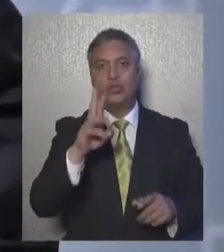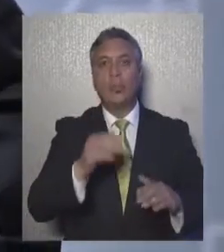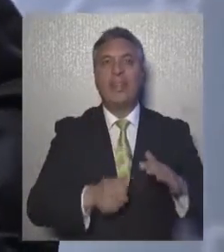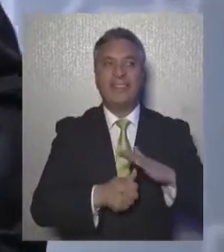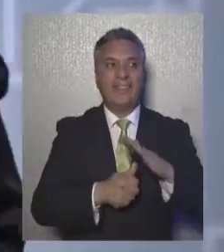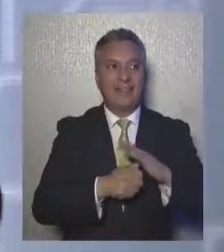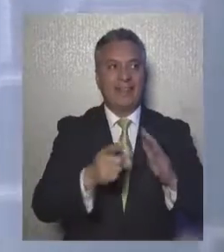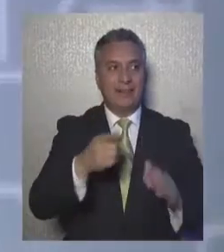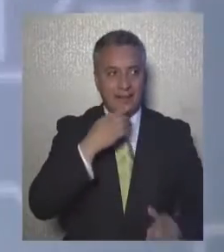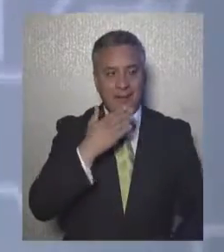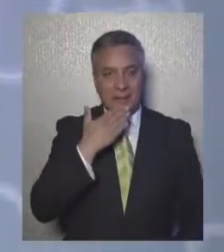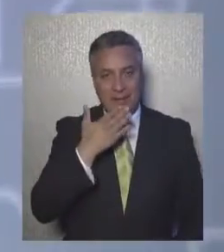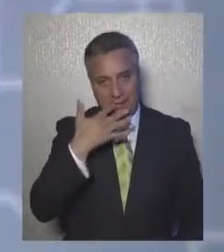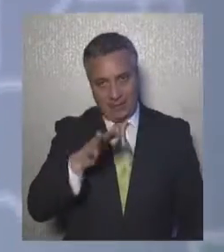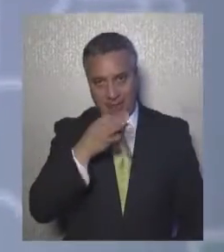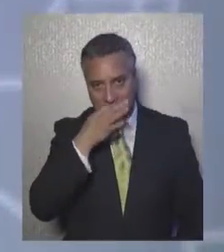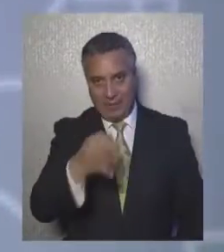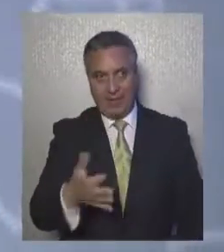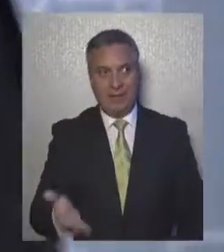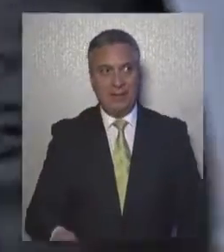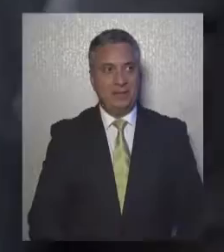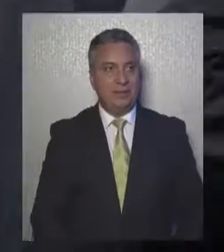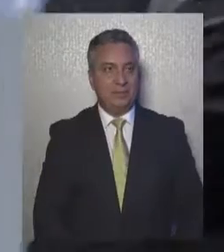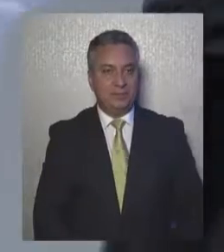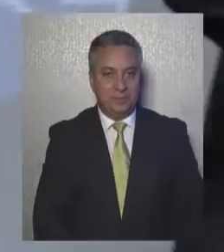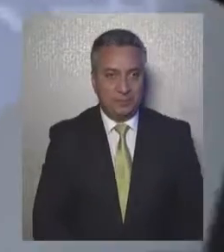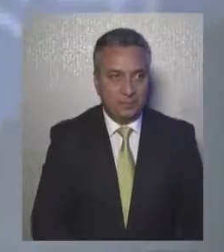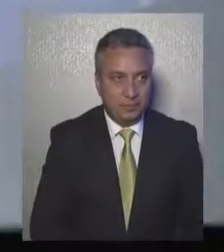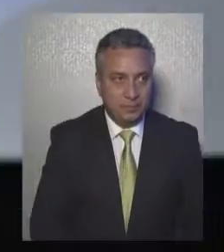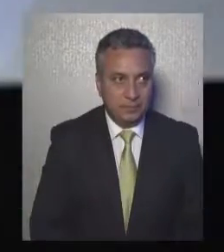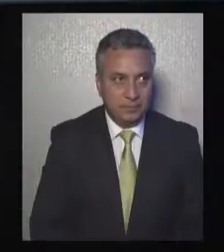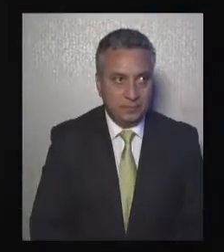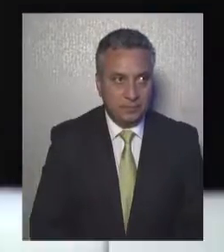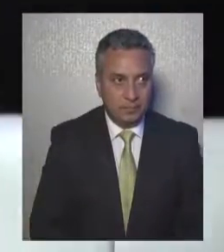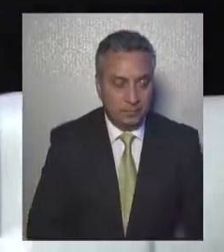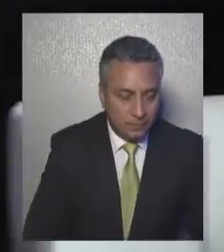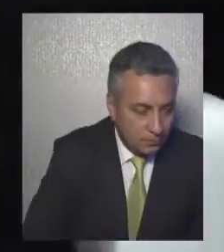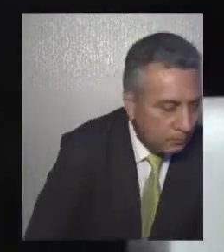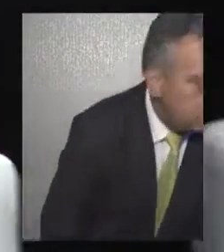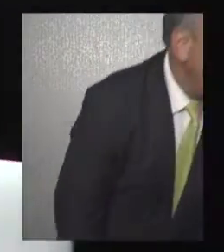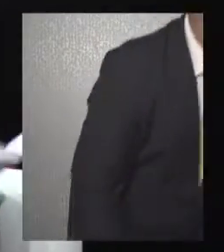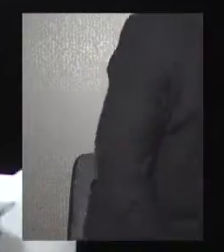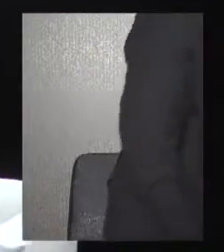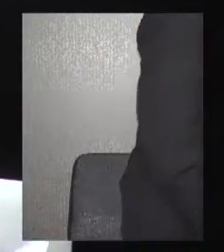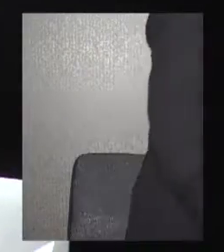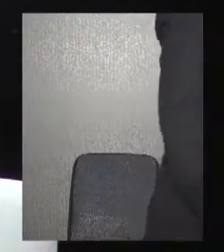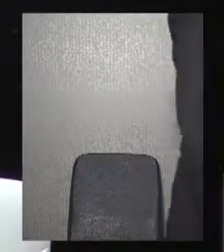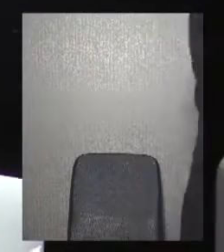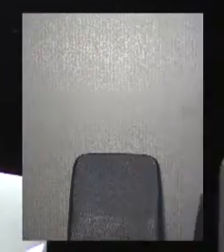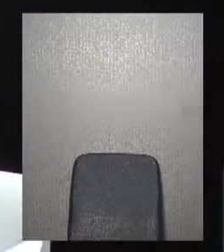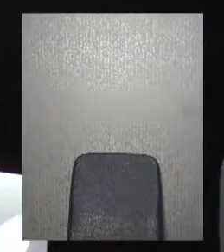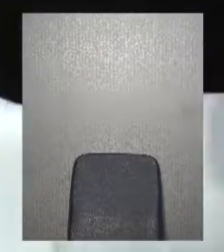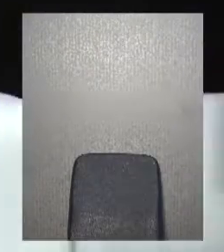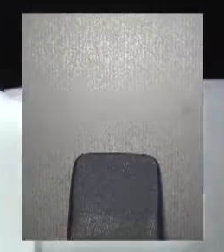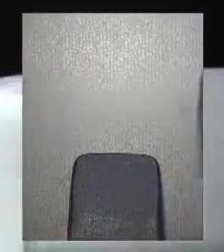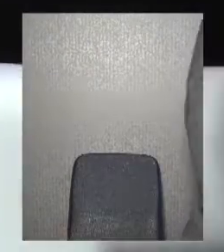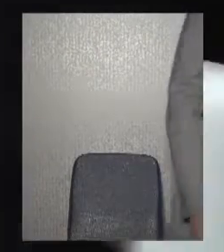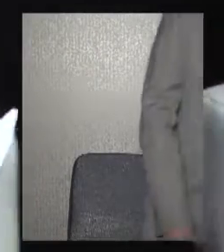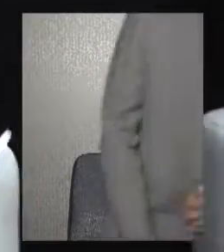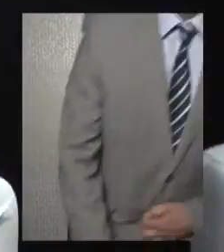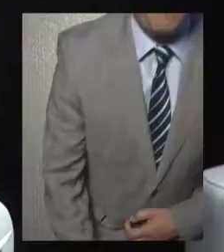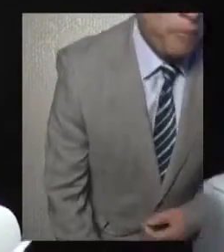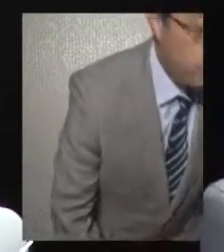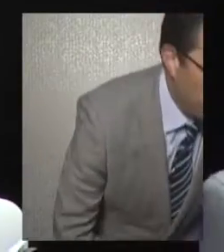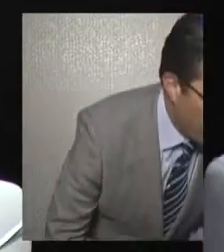qué? Rafael, ¿cómo estás? ¿Está académico. Sí, no, parece que todavía no está activado.